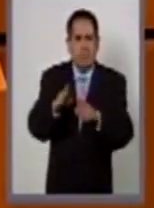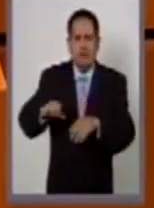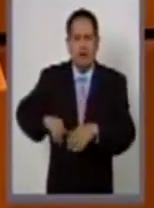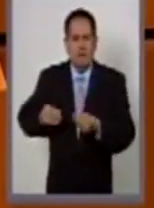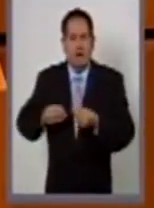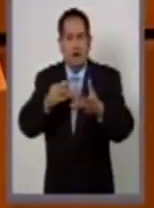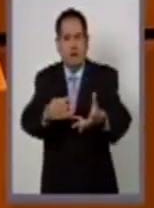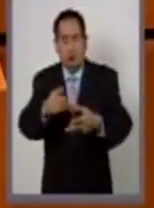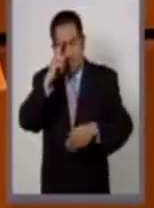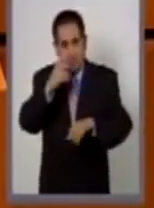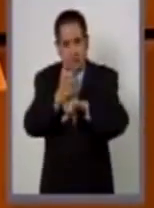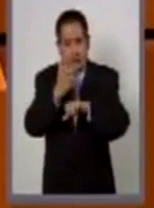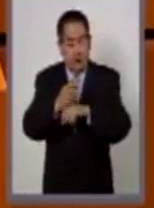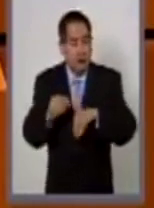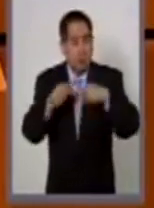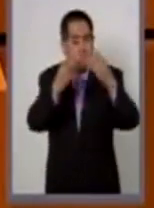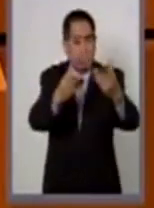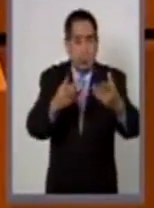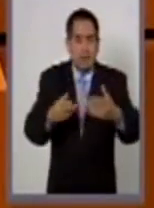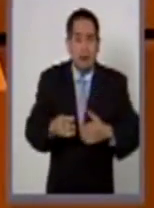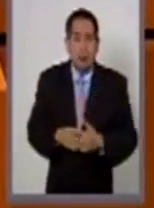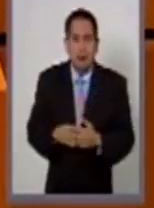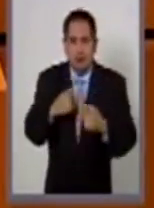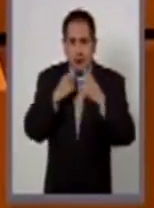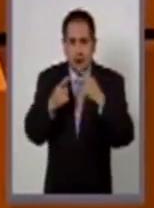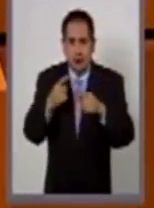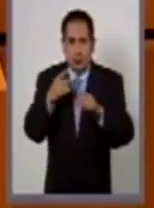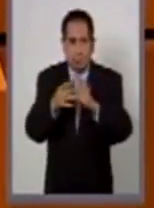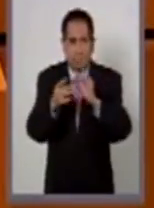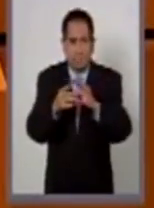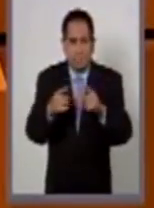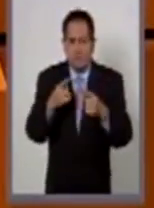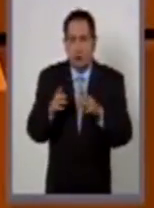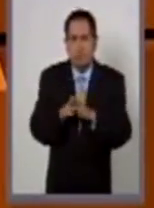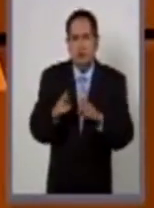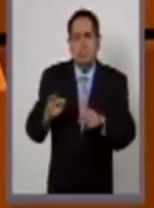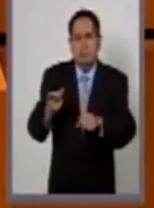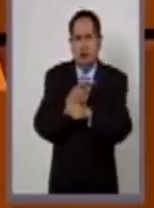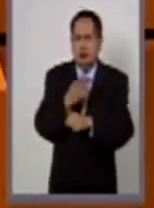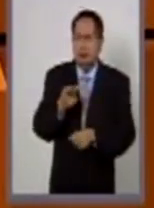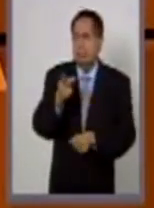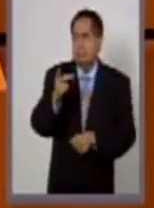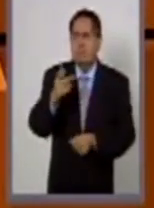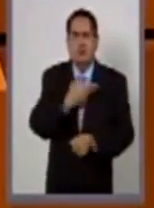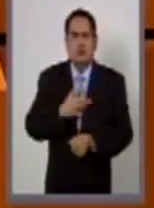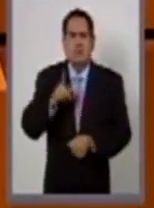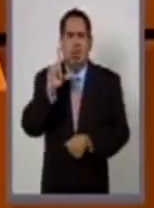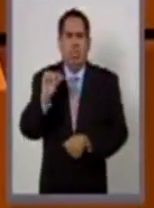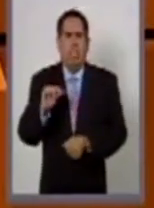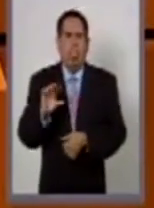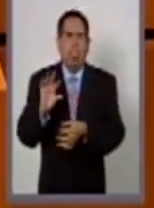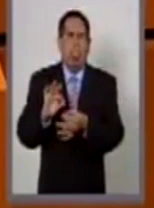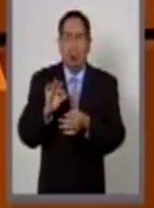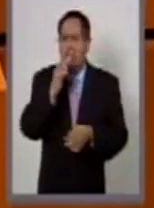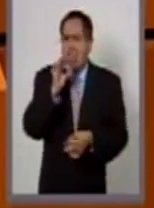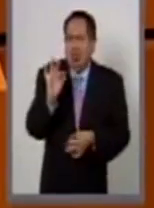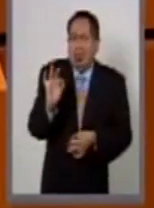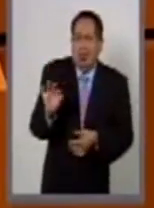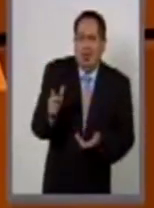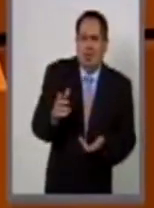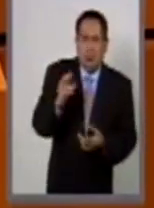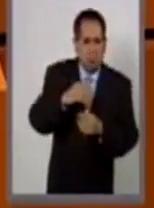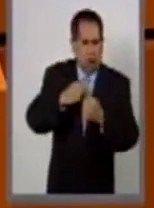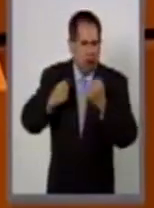México a los Estados Unidos. Eso es lo que pasa. Presidentitos chiquitos, presidentes que no tienen